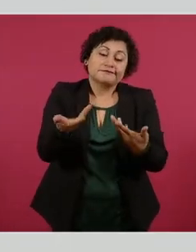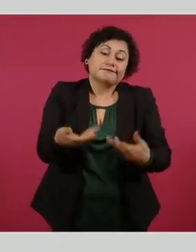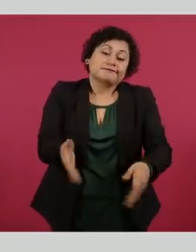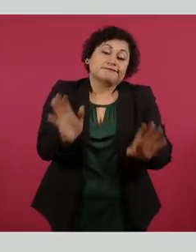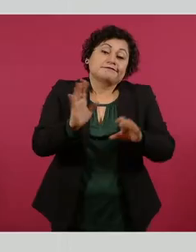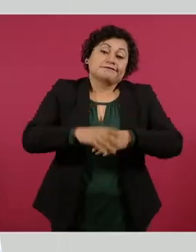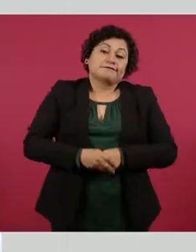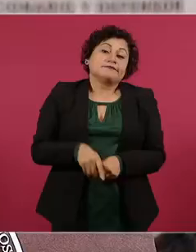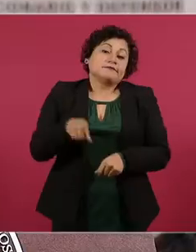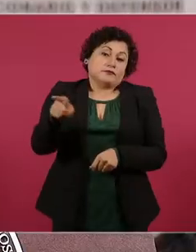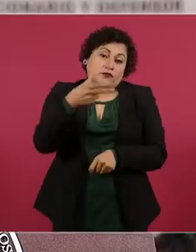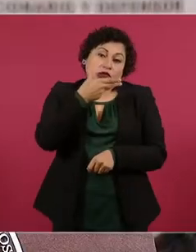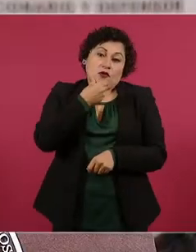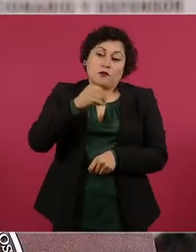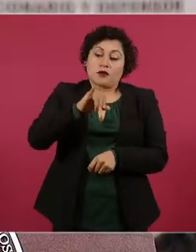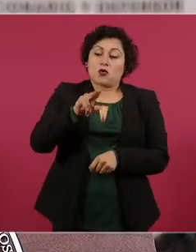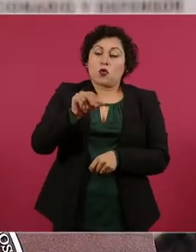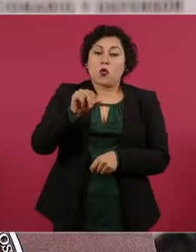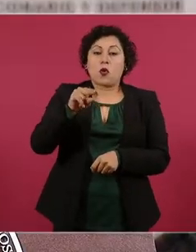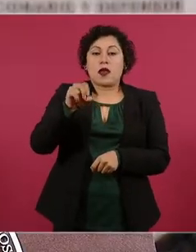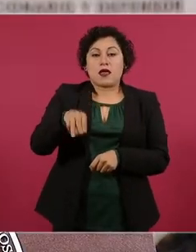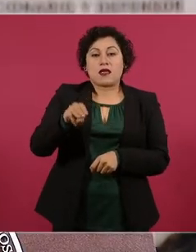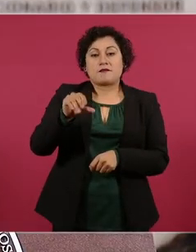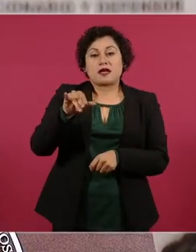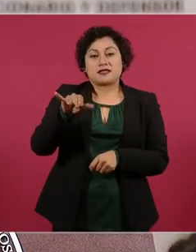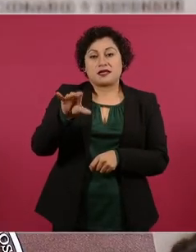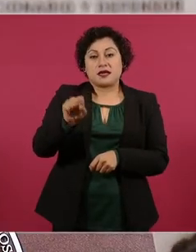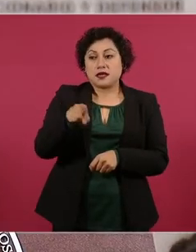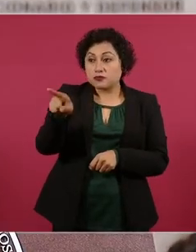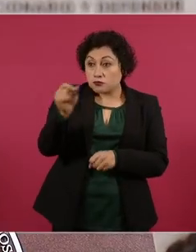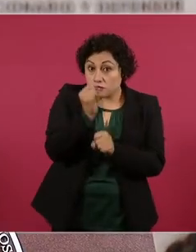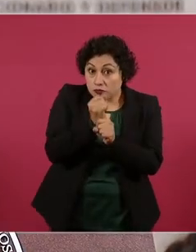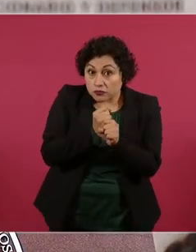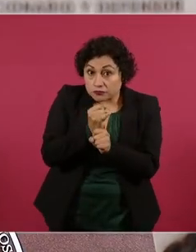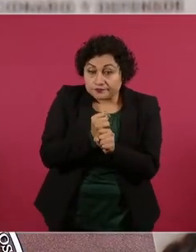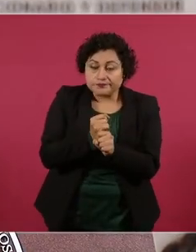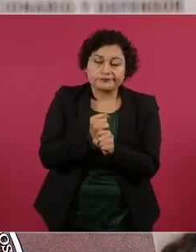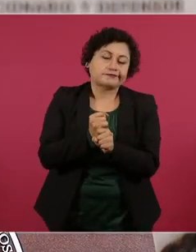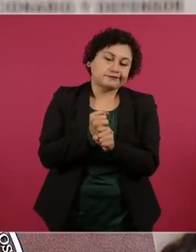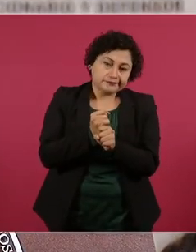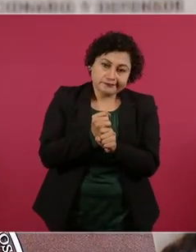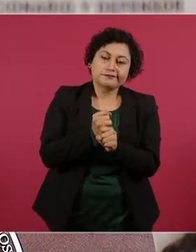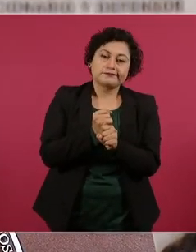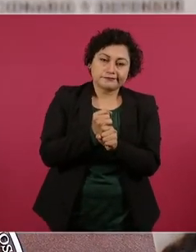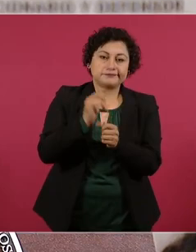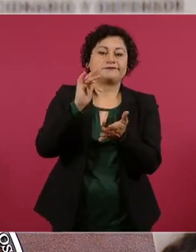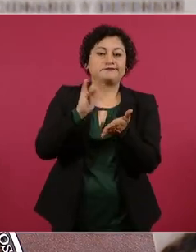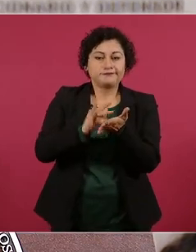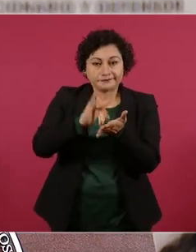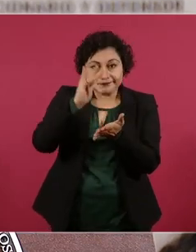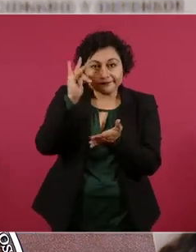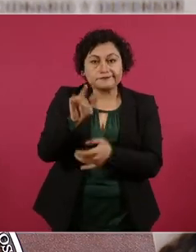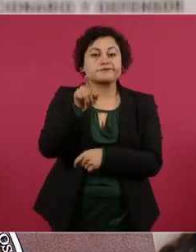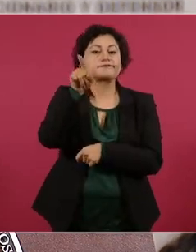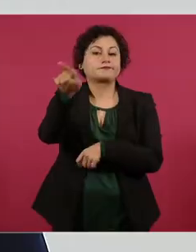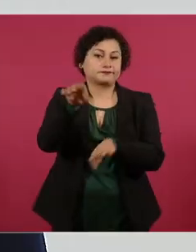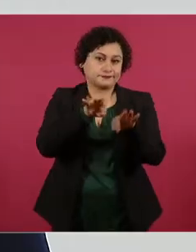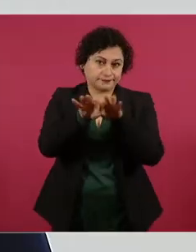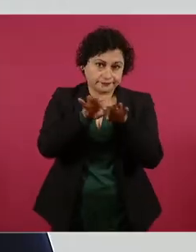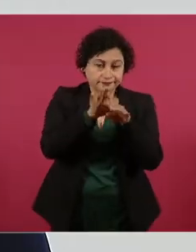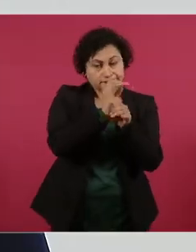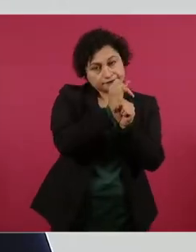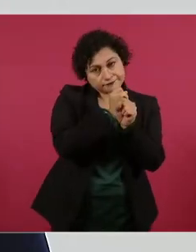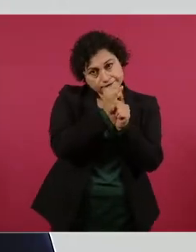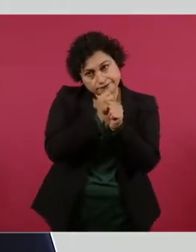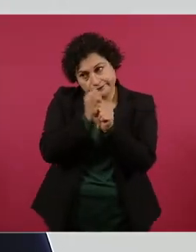Julián Macías, a quien, por supuesto, desde aquí reconocemos su importante trabajo de desvelar,